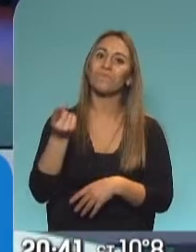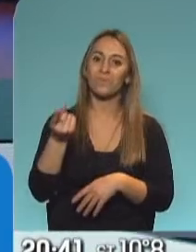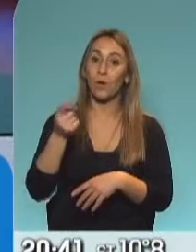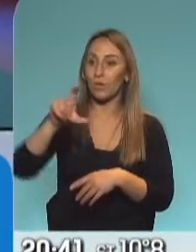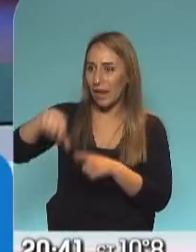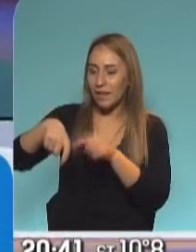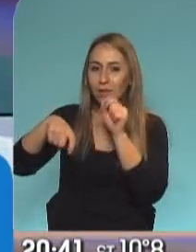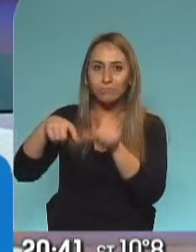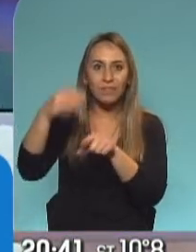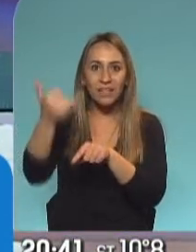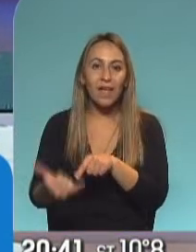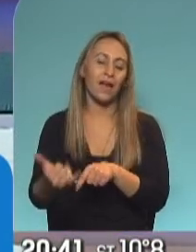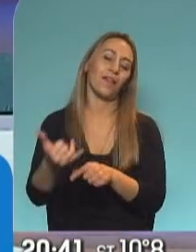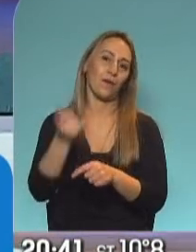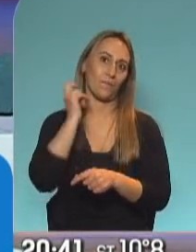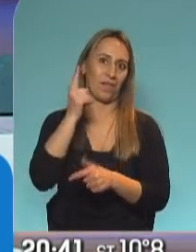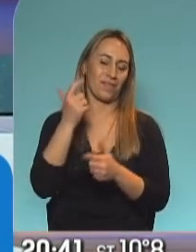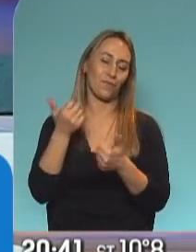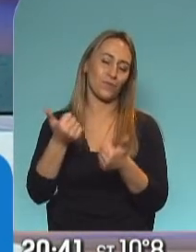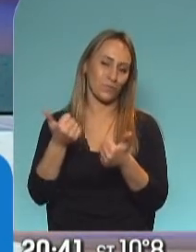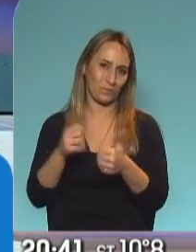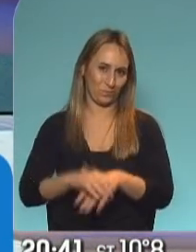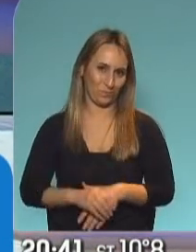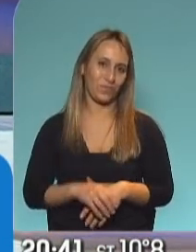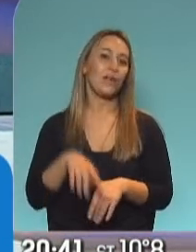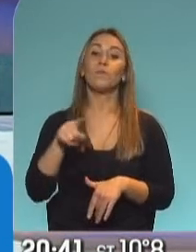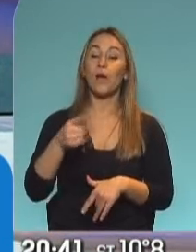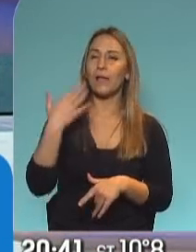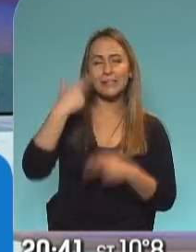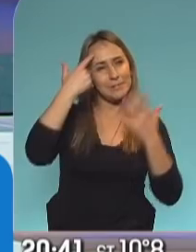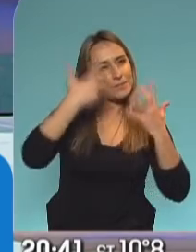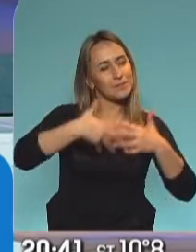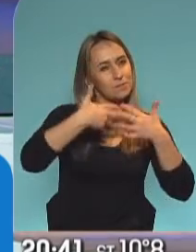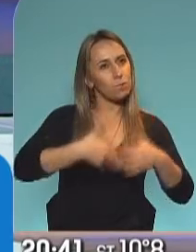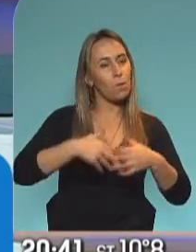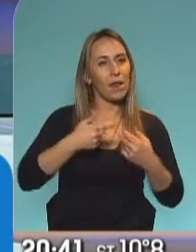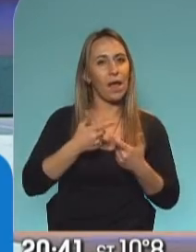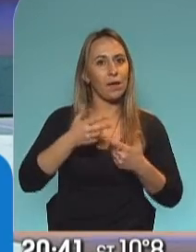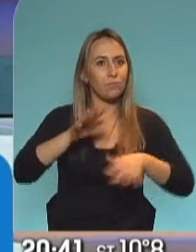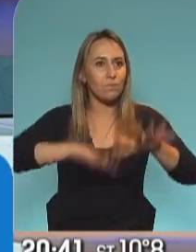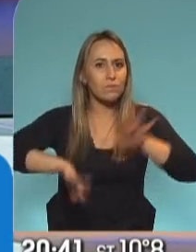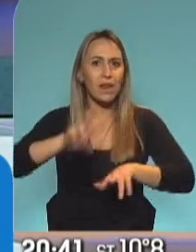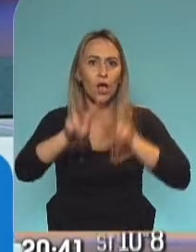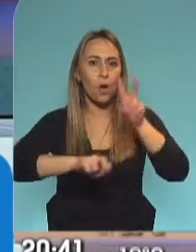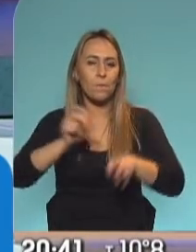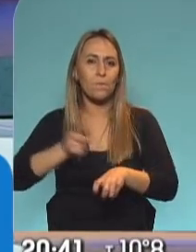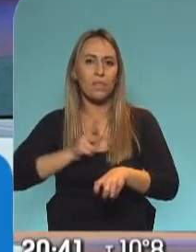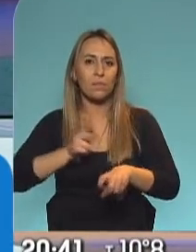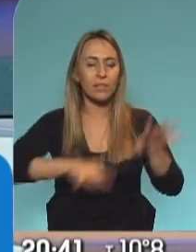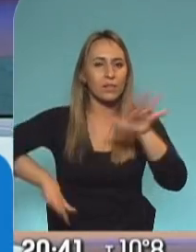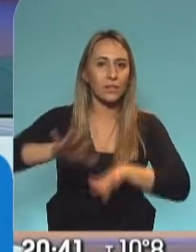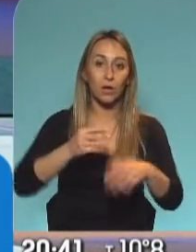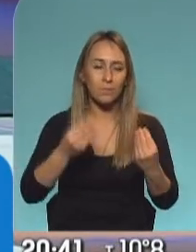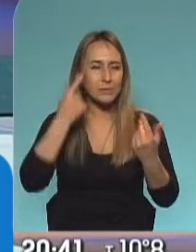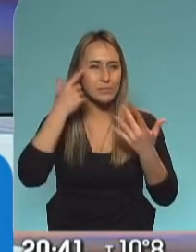cómo agilizar el tema del cronograma de pagos del ingreso familiar de emergencia, que es un ingreso que alcanza casi 9 millones